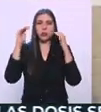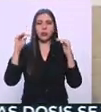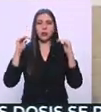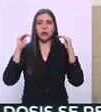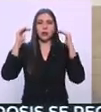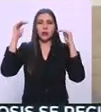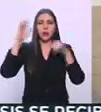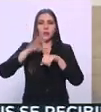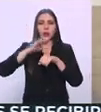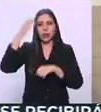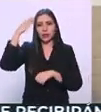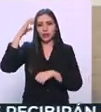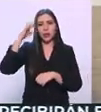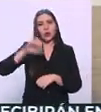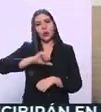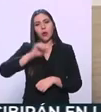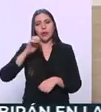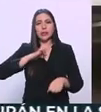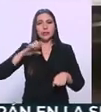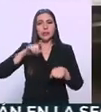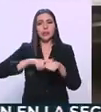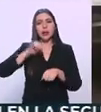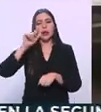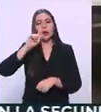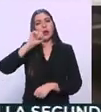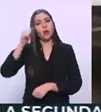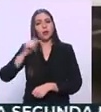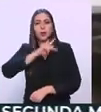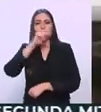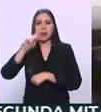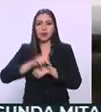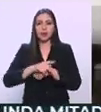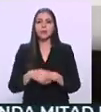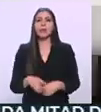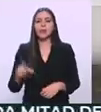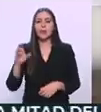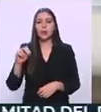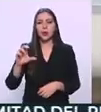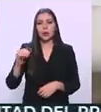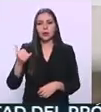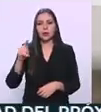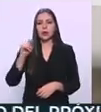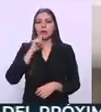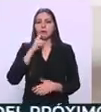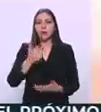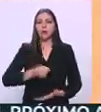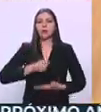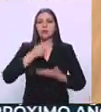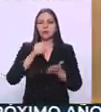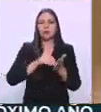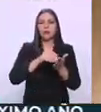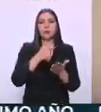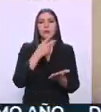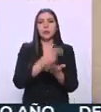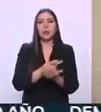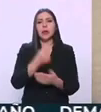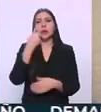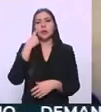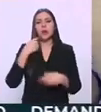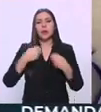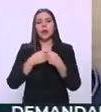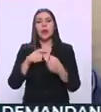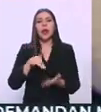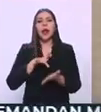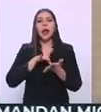CONACYT también destinó cerca de 1.600 millones de pesos a la investigación científica de frontera, para apoyar proyectos